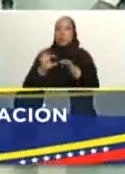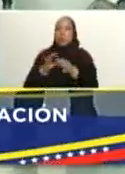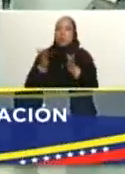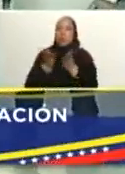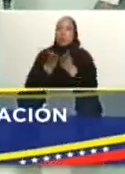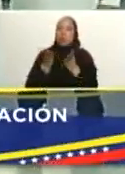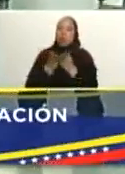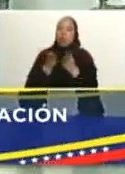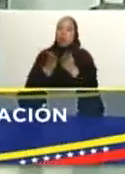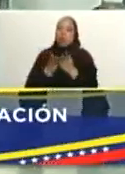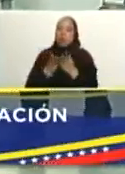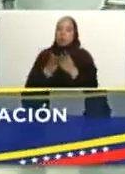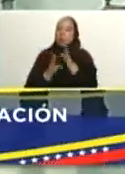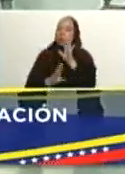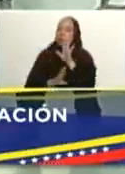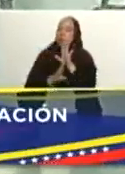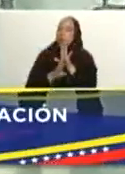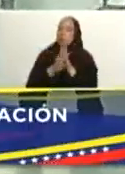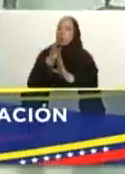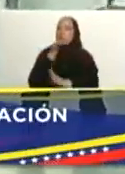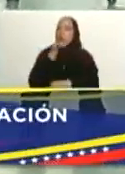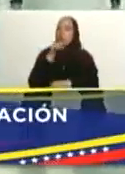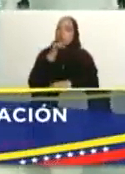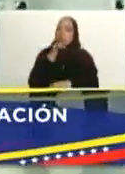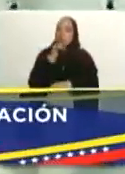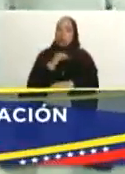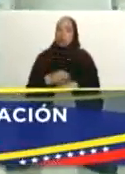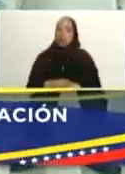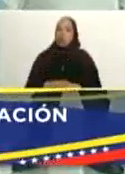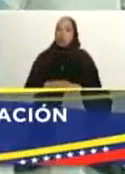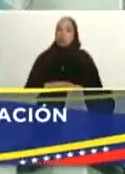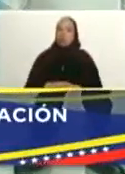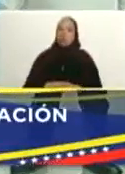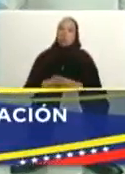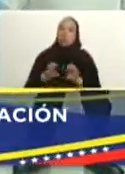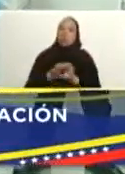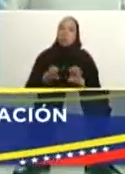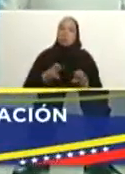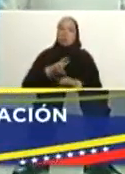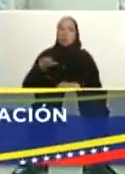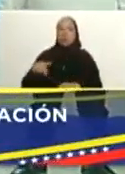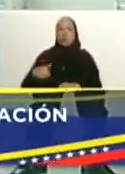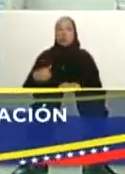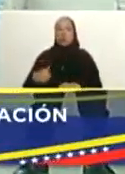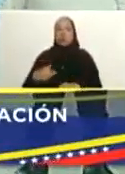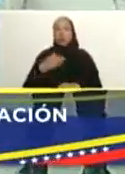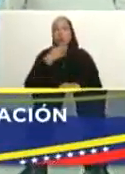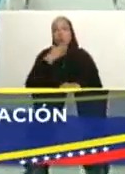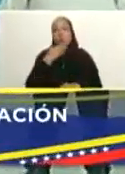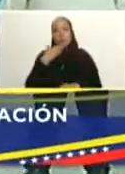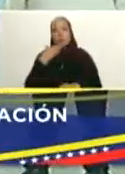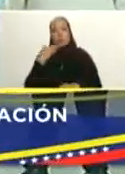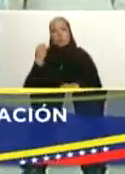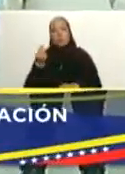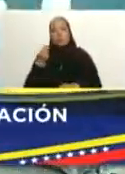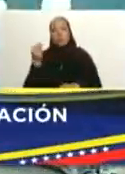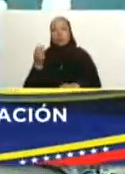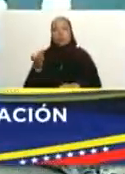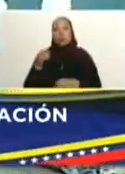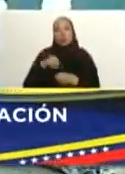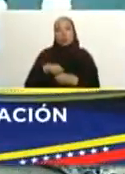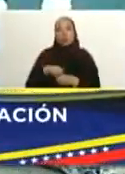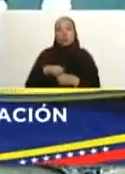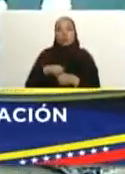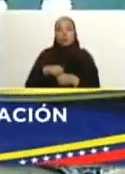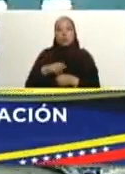educativas para el desarrollo de lo que es la educación de nuestros jóvenes dentro del